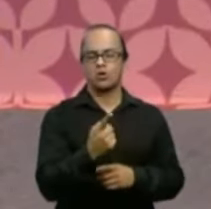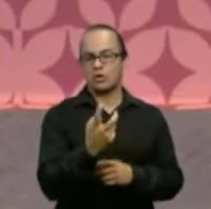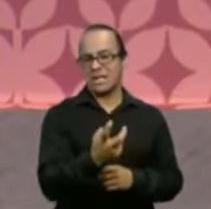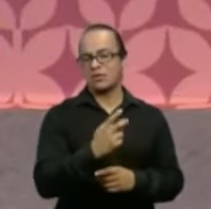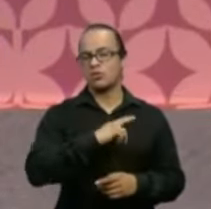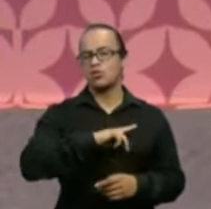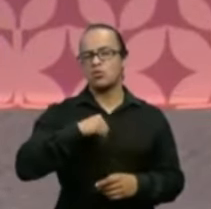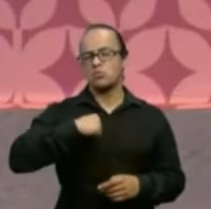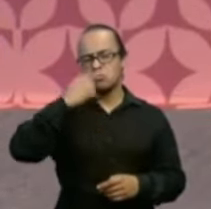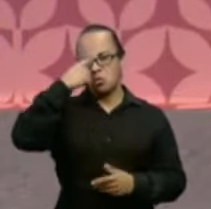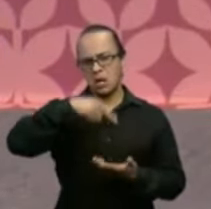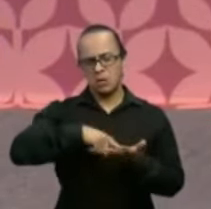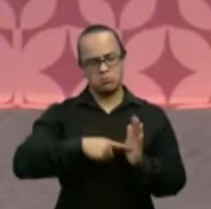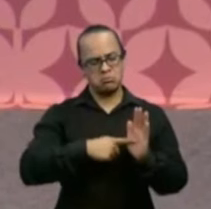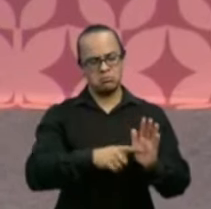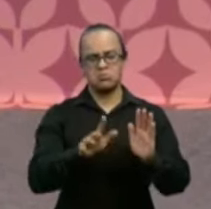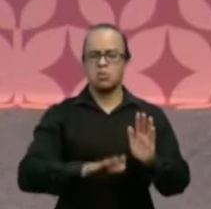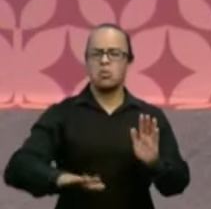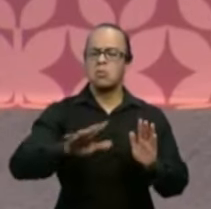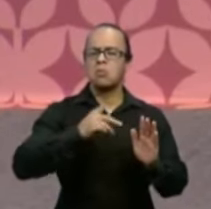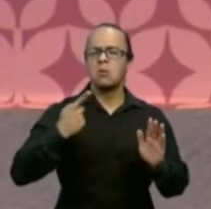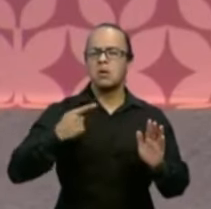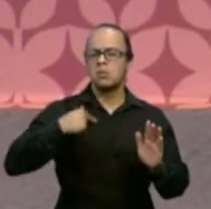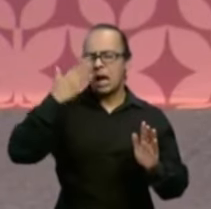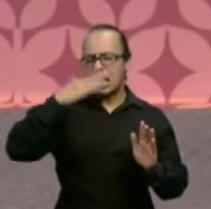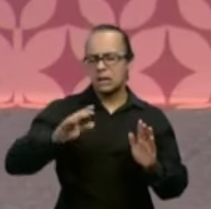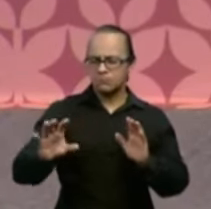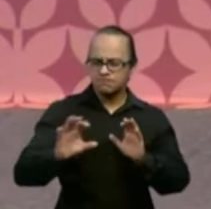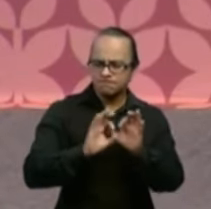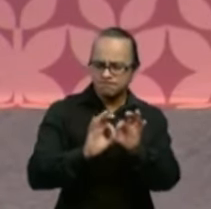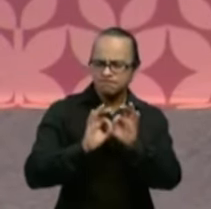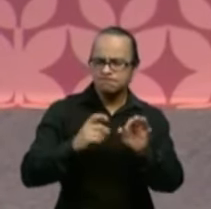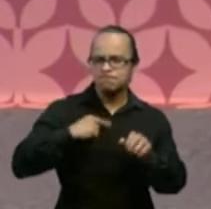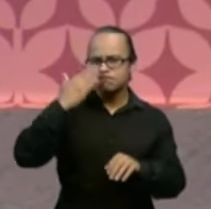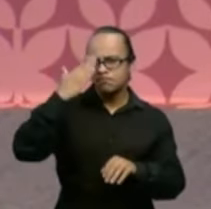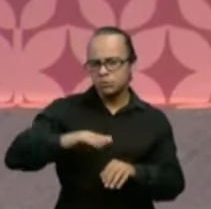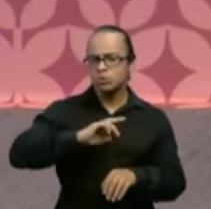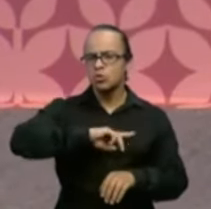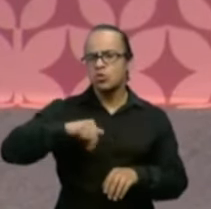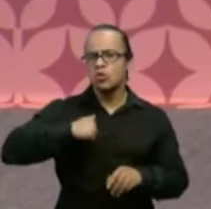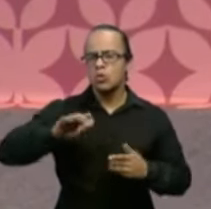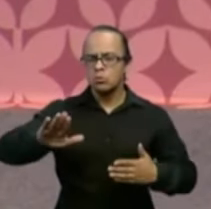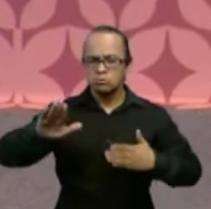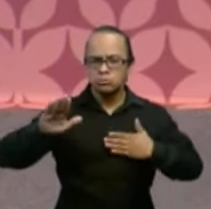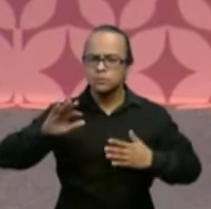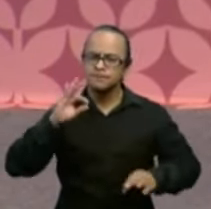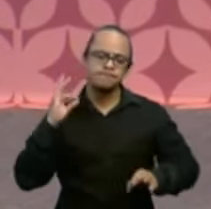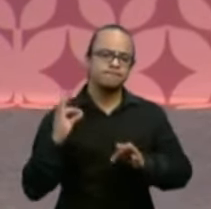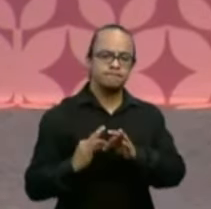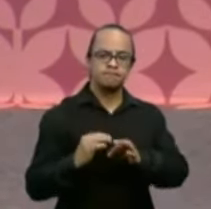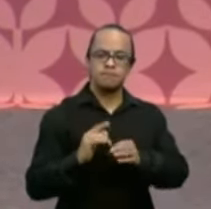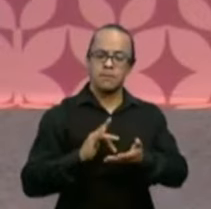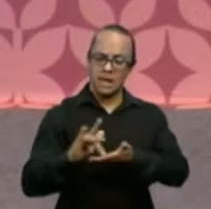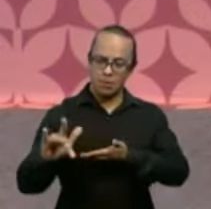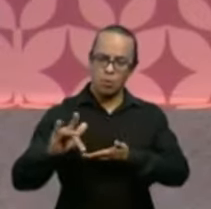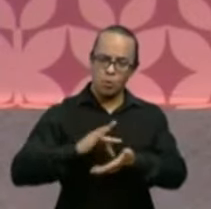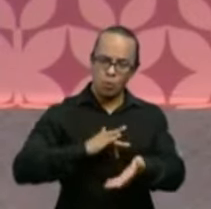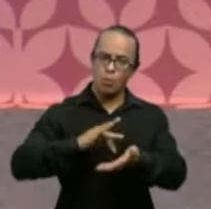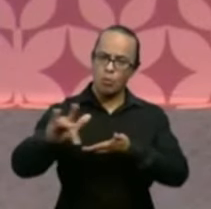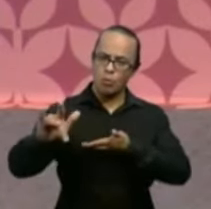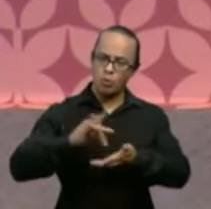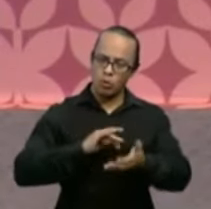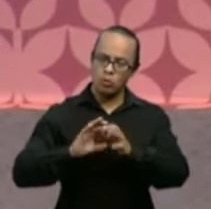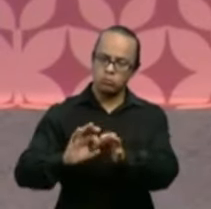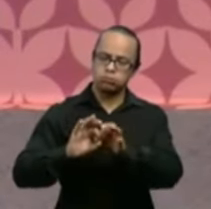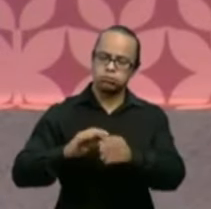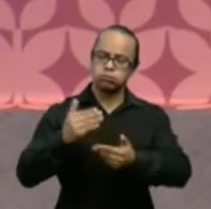creo recoger el sentimiento del pueblo. Sí, afirmo que vamos a hacerlo, apoyándonos unas y otros. Y